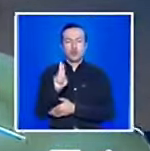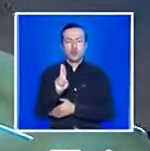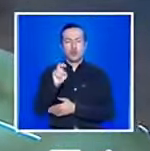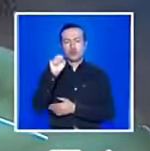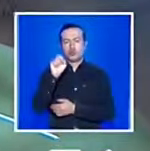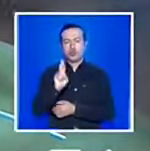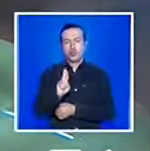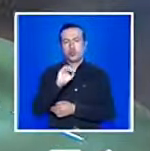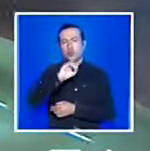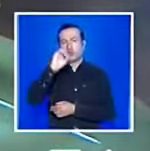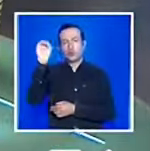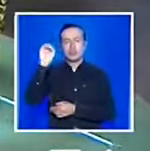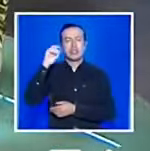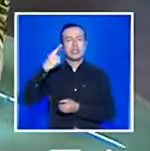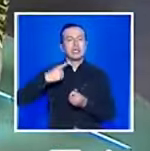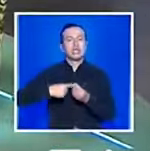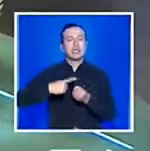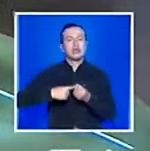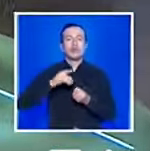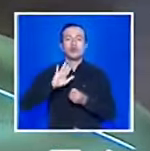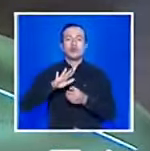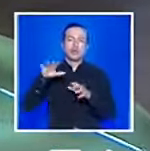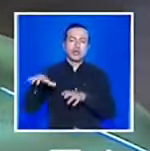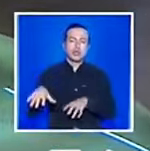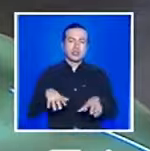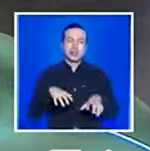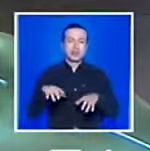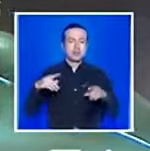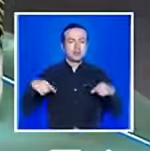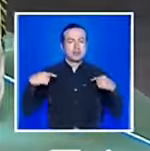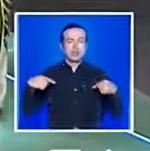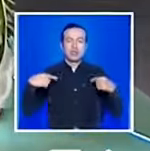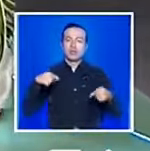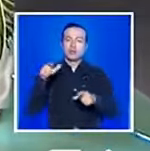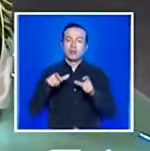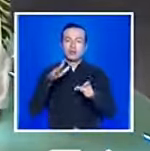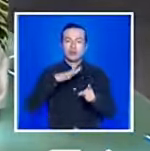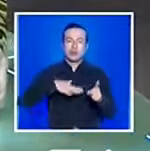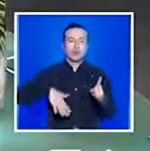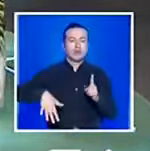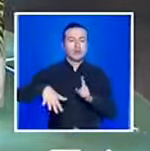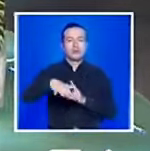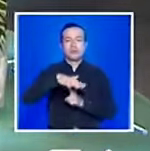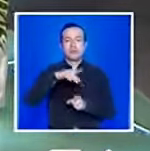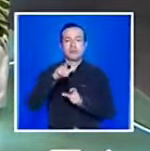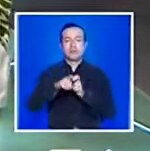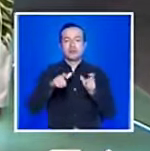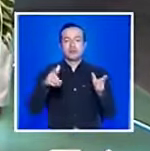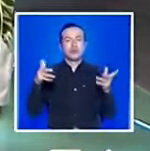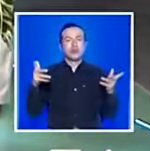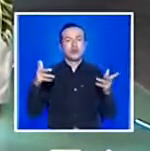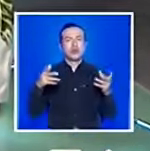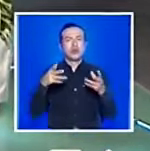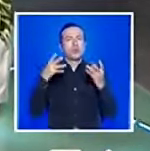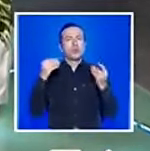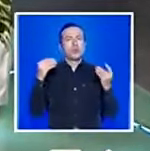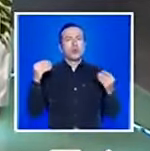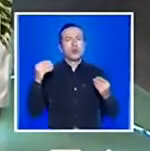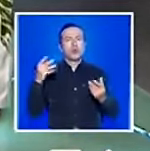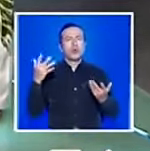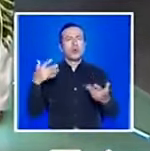para conocer cómo pueden realizar sus actividades a diario los vecinos de esa zona ante la falta constante de